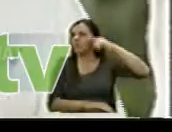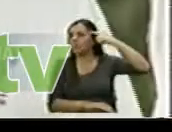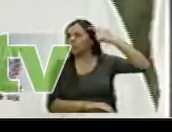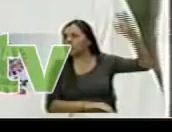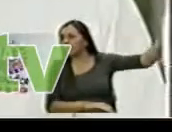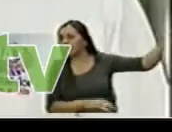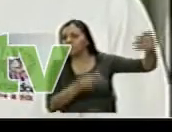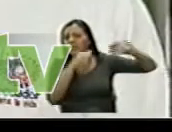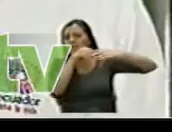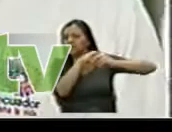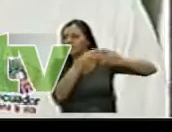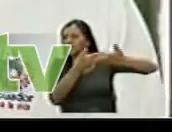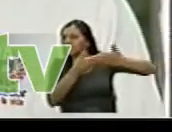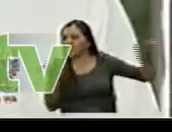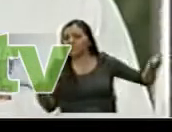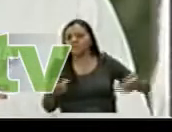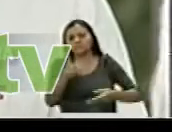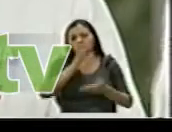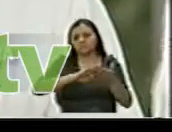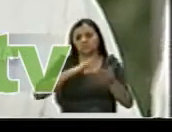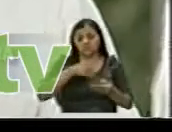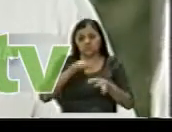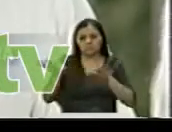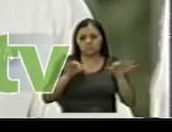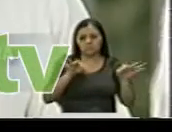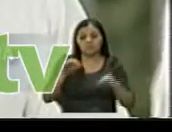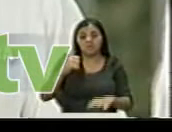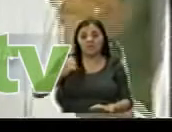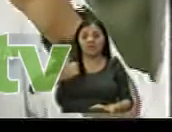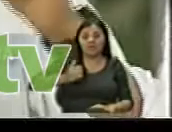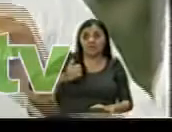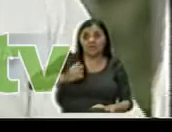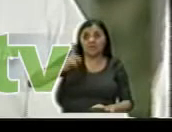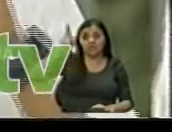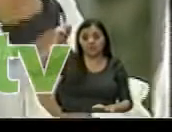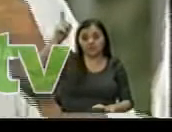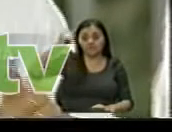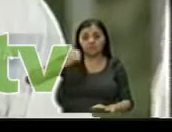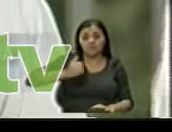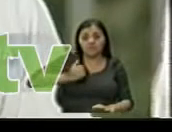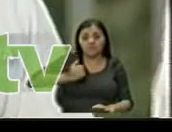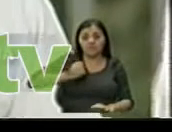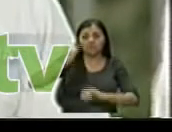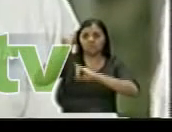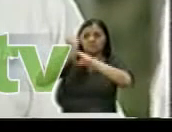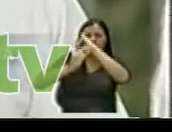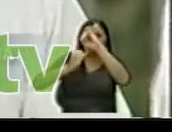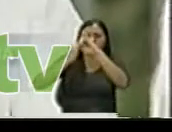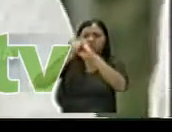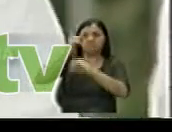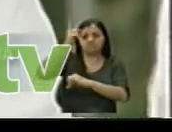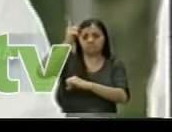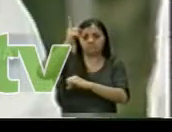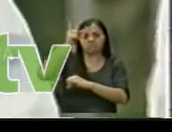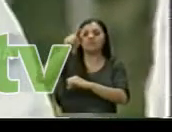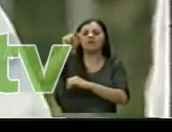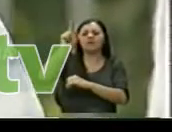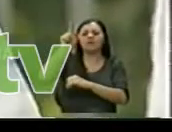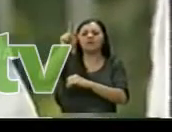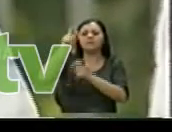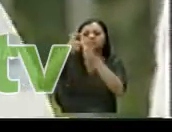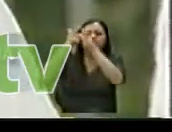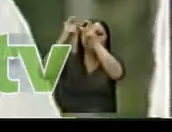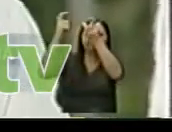etc. Canadá, país menos petrolero que Ecuador en términos relativos. Para nosotros el